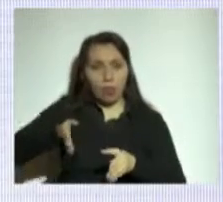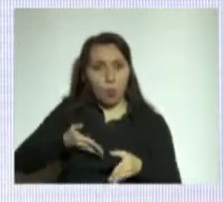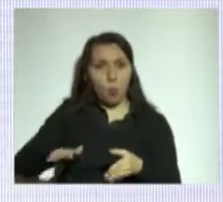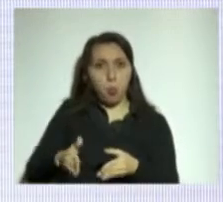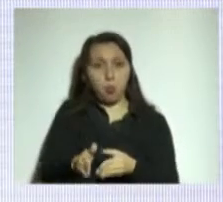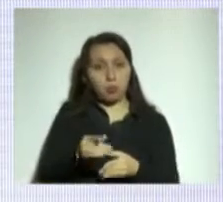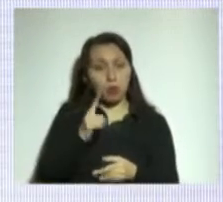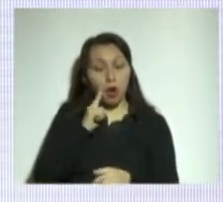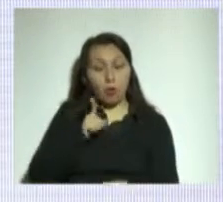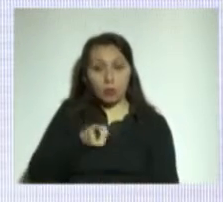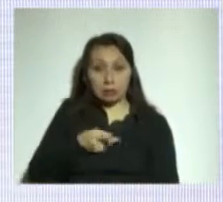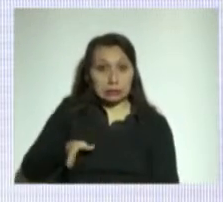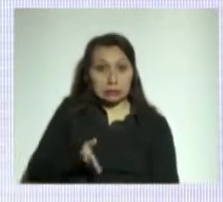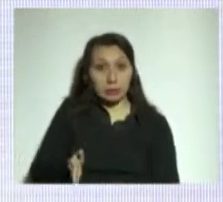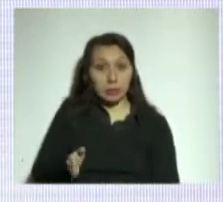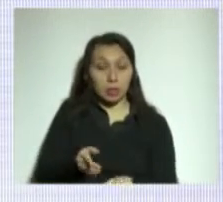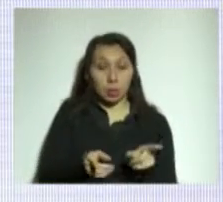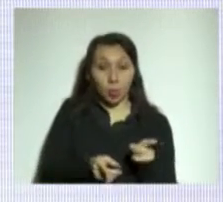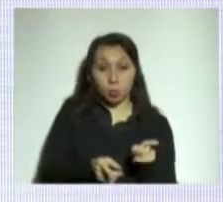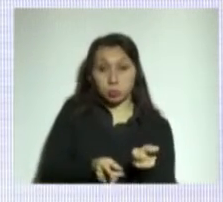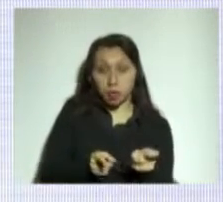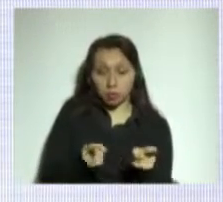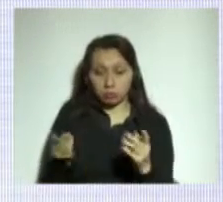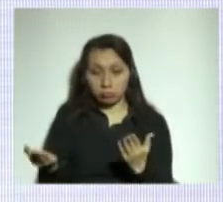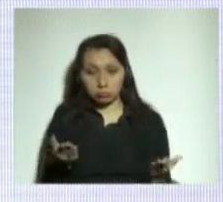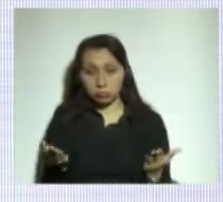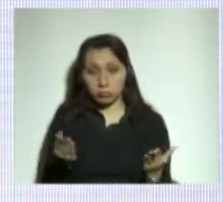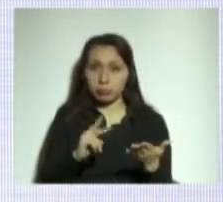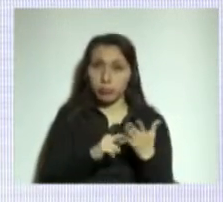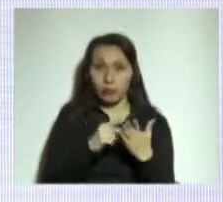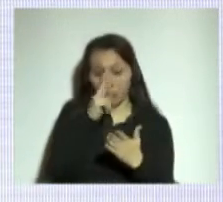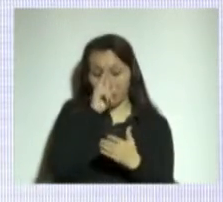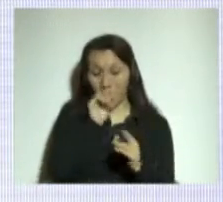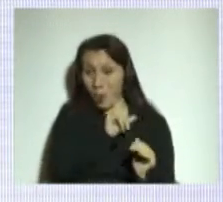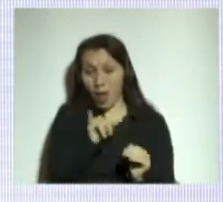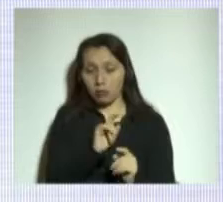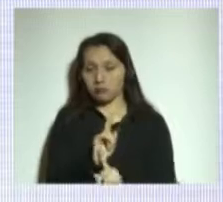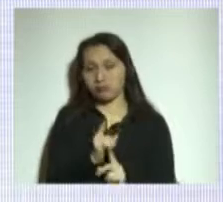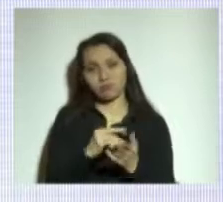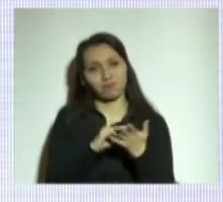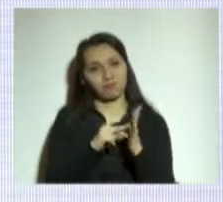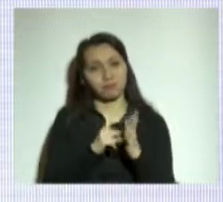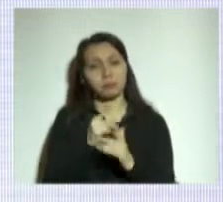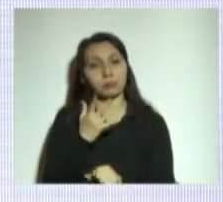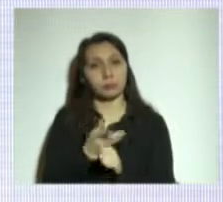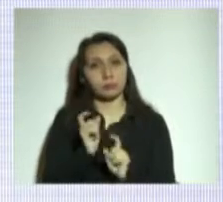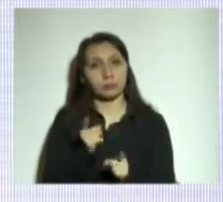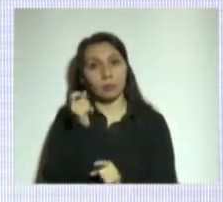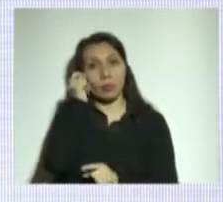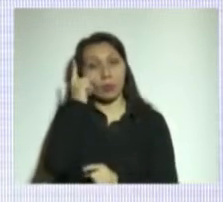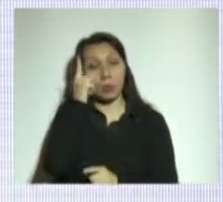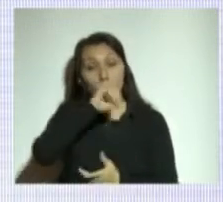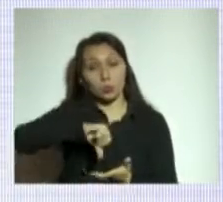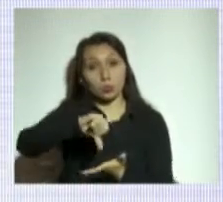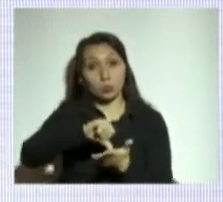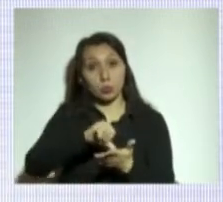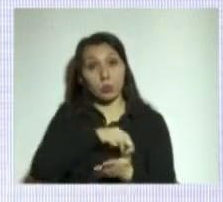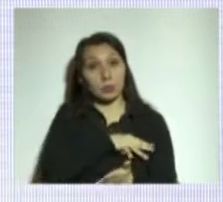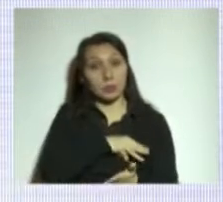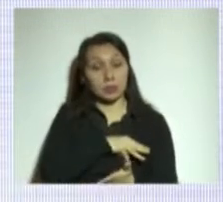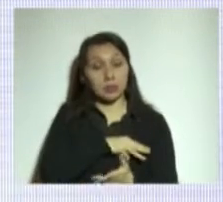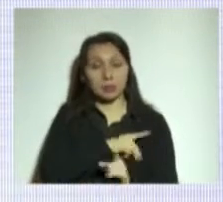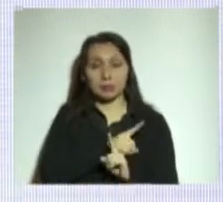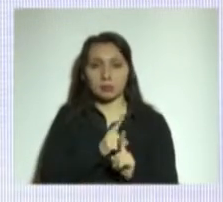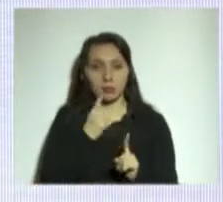Intentas manejar una serpiente como manejas un gusano, vas a tener problemas, ¿eh? Con lo cual hay que entender que una ciudad y una metrópolis